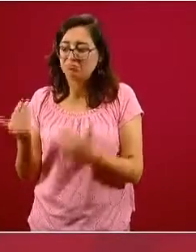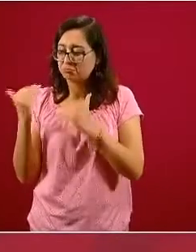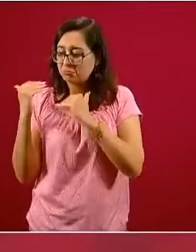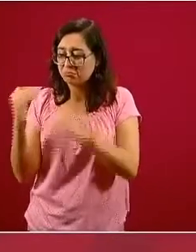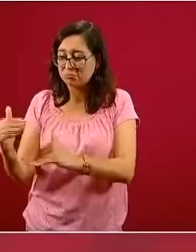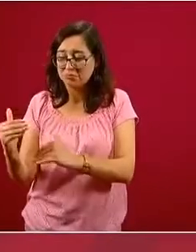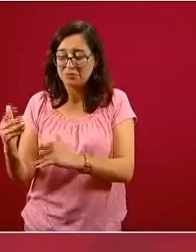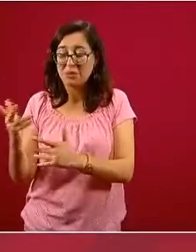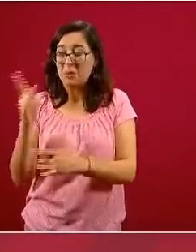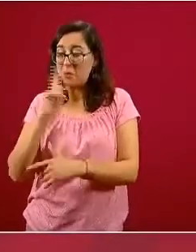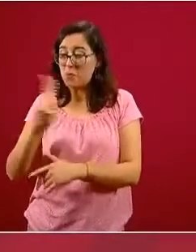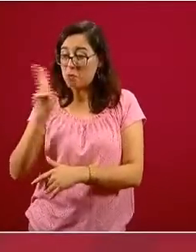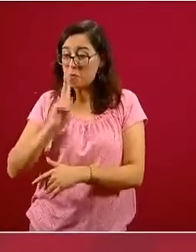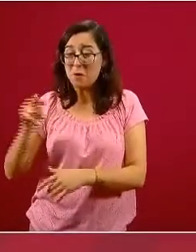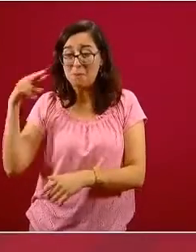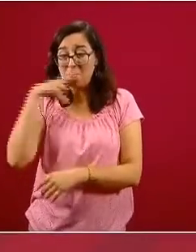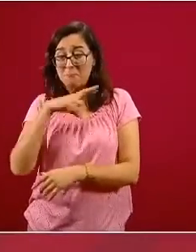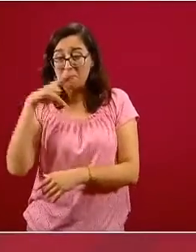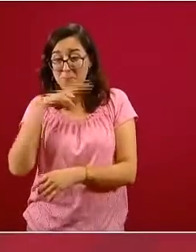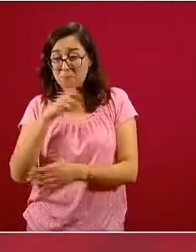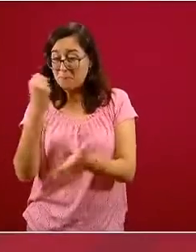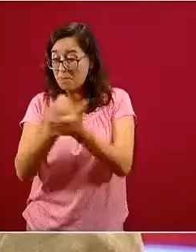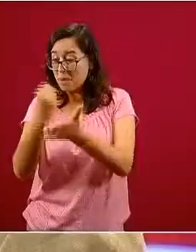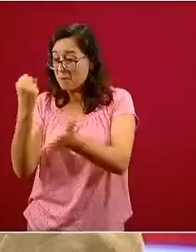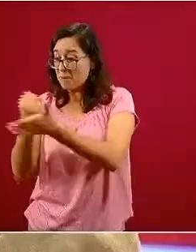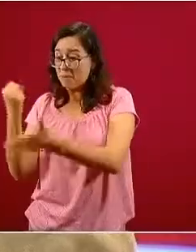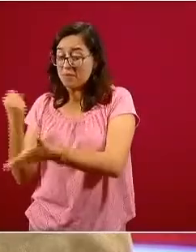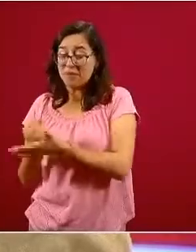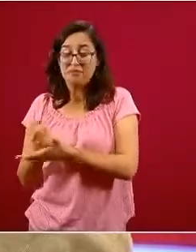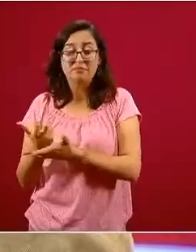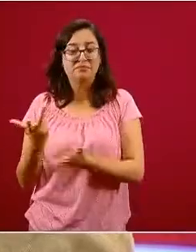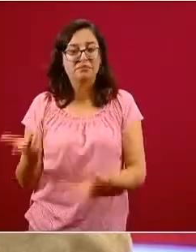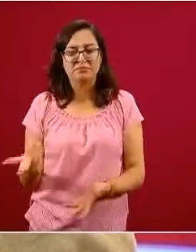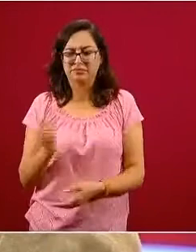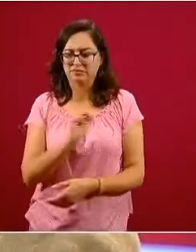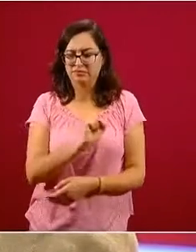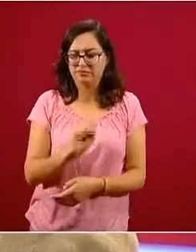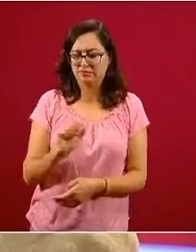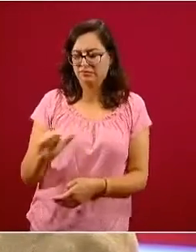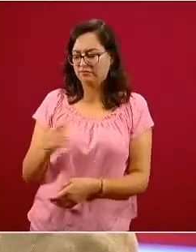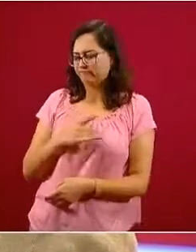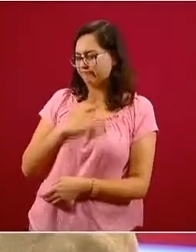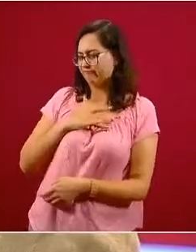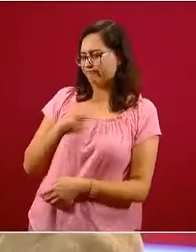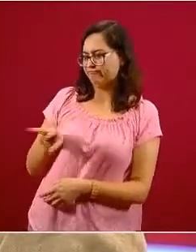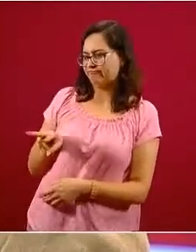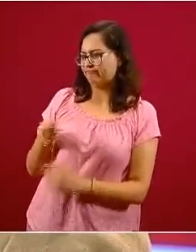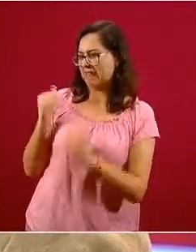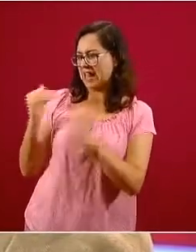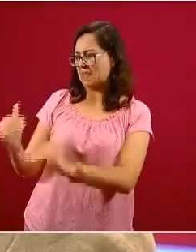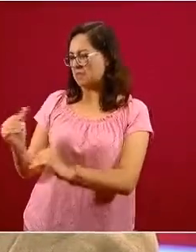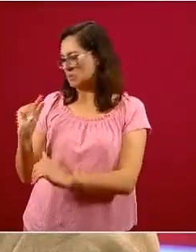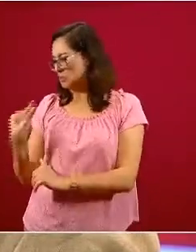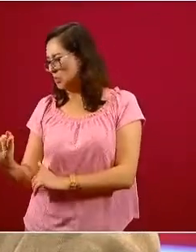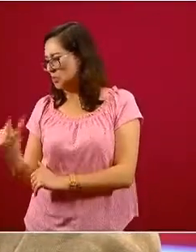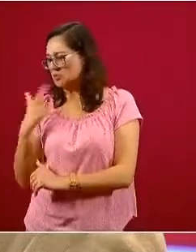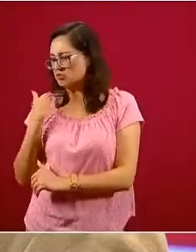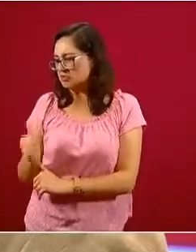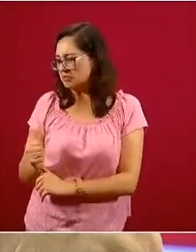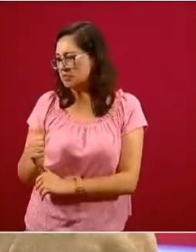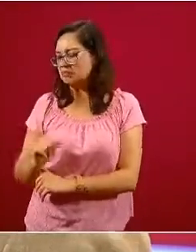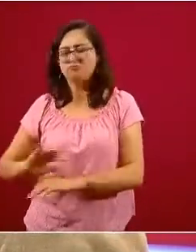limitada de todas las pruebas rápidas que han sido autorizadas en el territorio, que la Secretaría de Salud no recomienda el uso de pruebas rápidas.